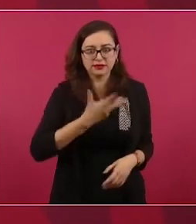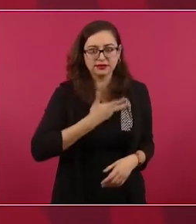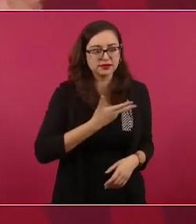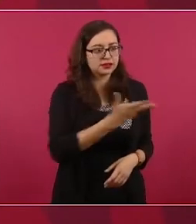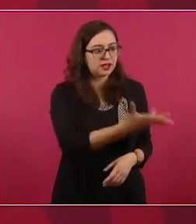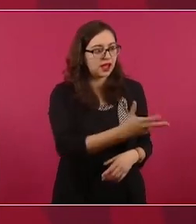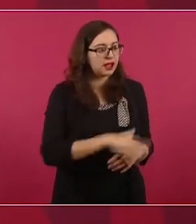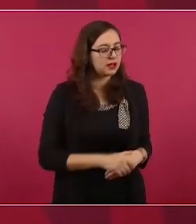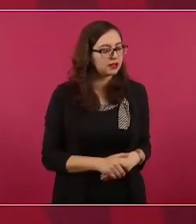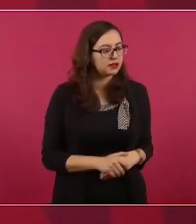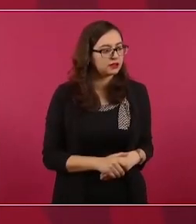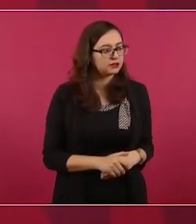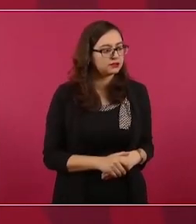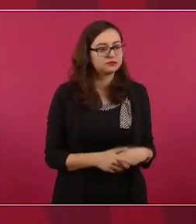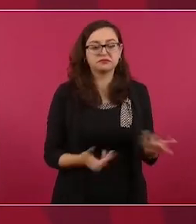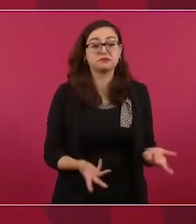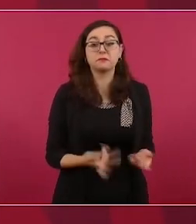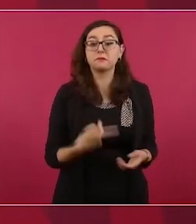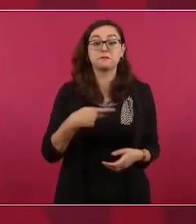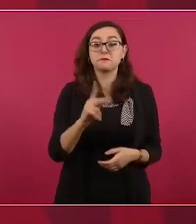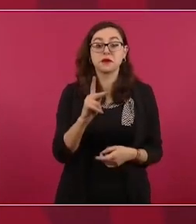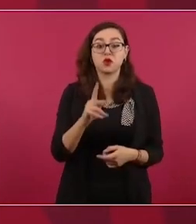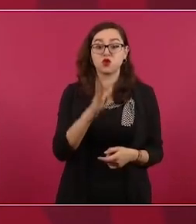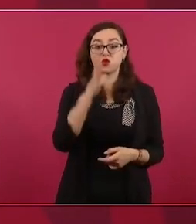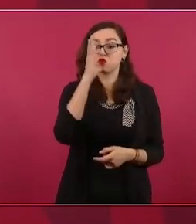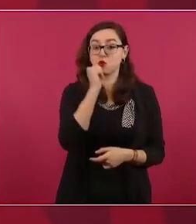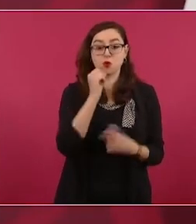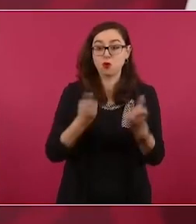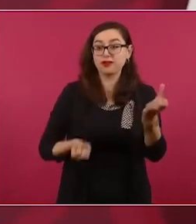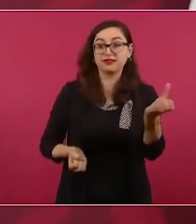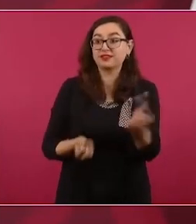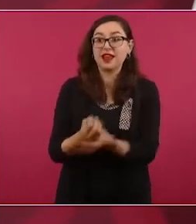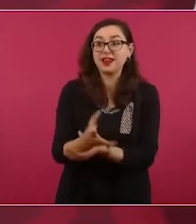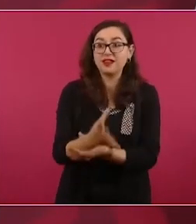que no podían constitucionalmente hacerse cargo